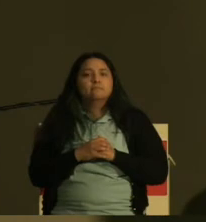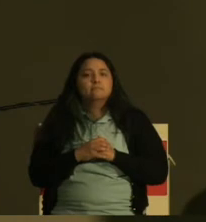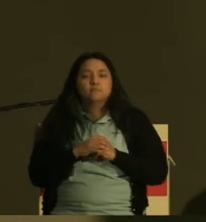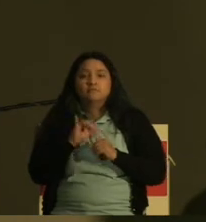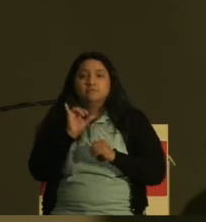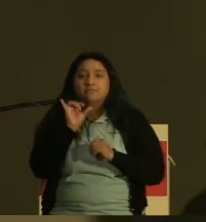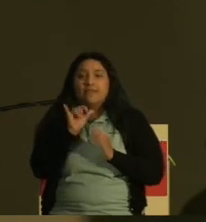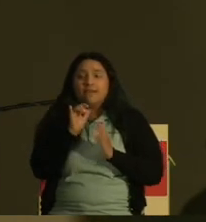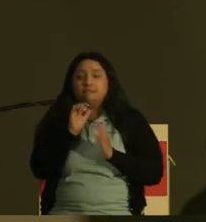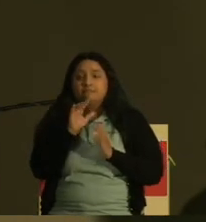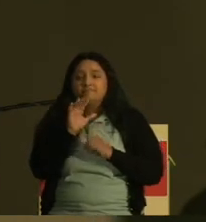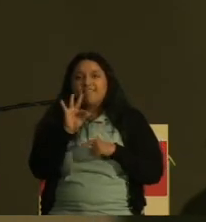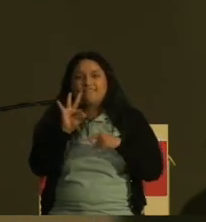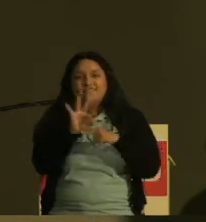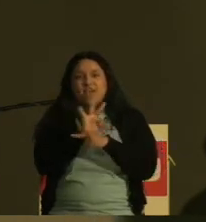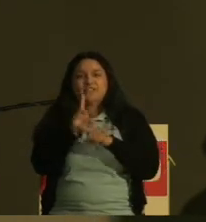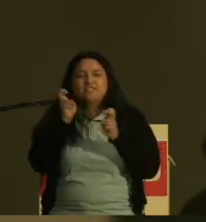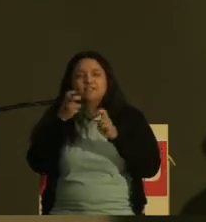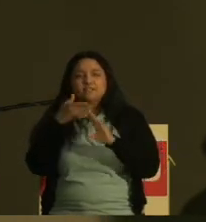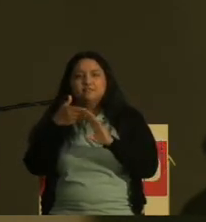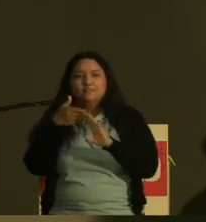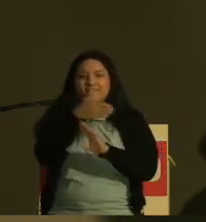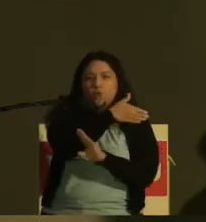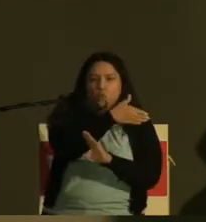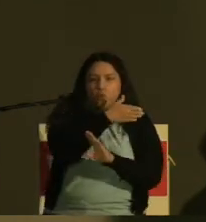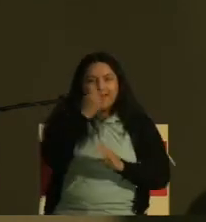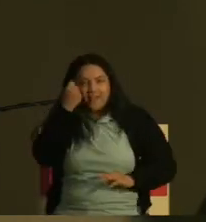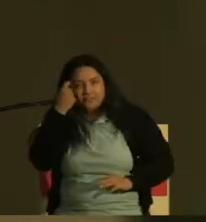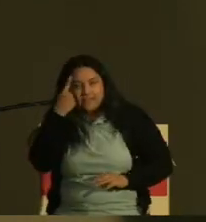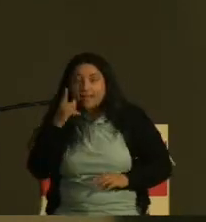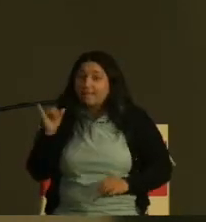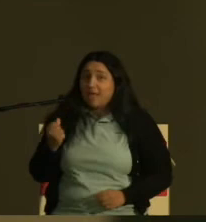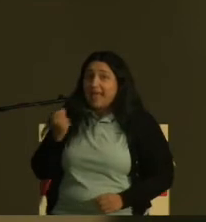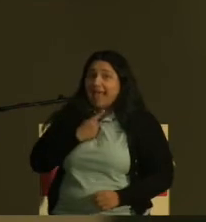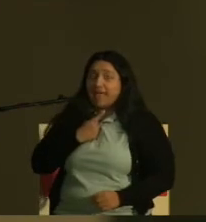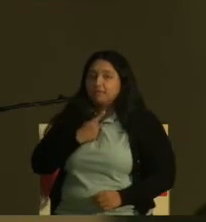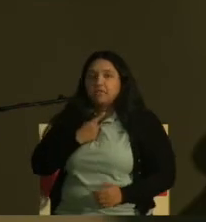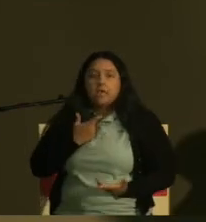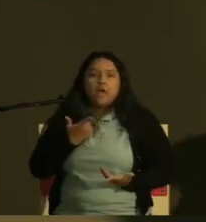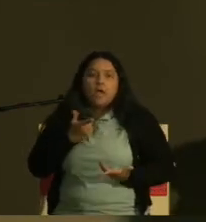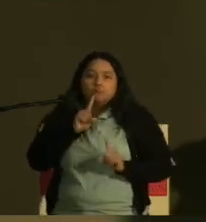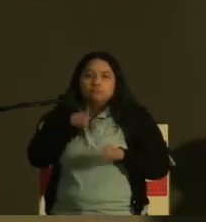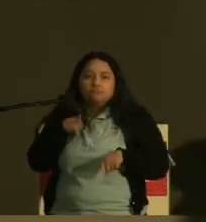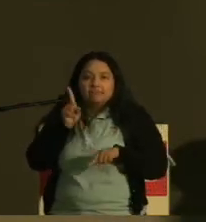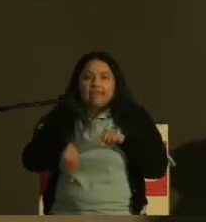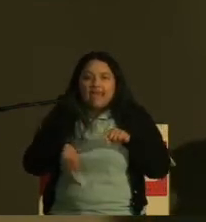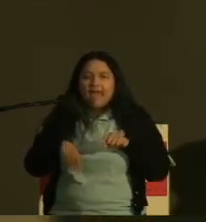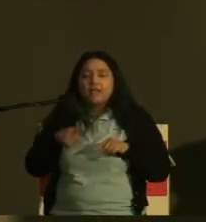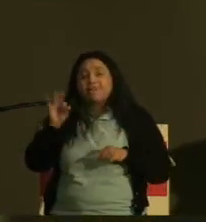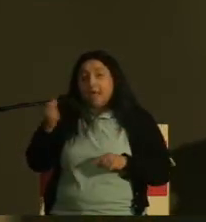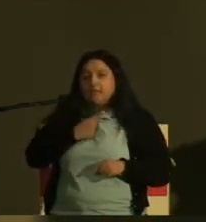razón. O sea, no puedo yo contestar, por ejemplo, si me preguntarías, que no lo hagas, por favor, ¿por qué escribes?